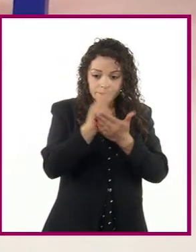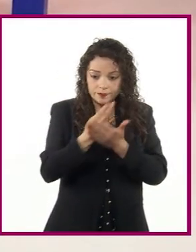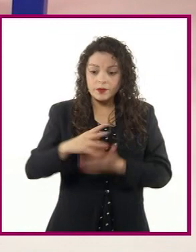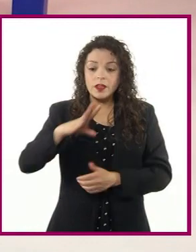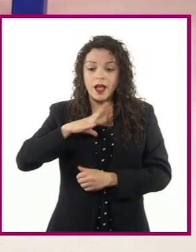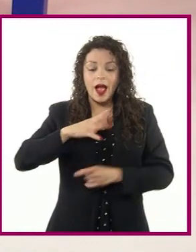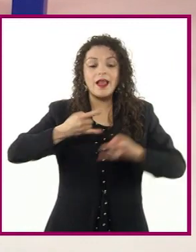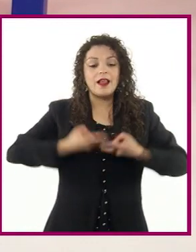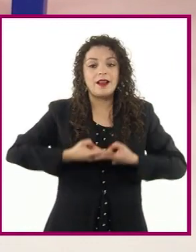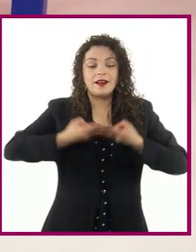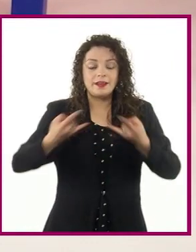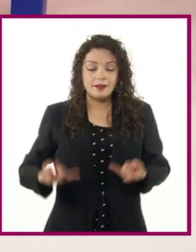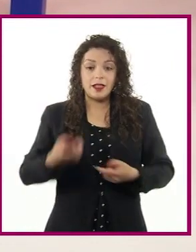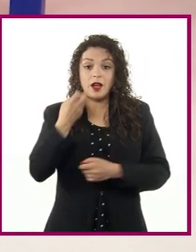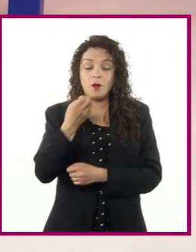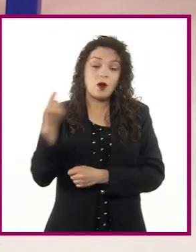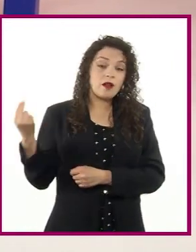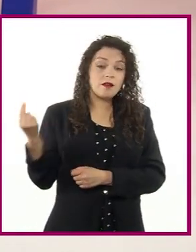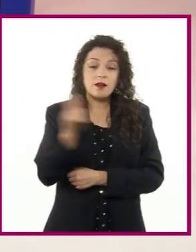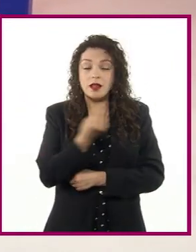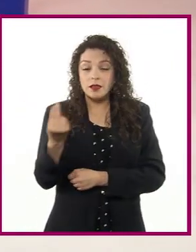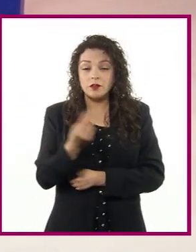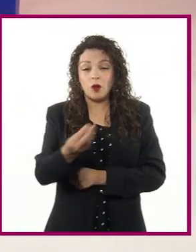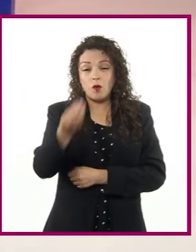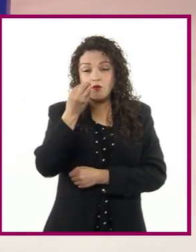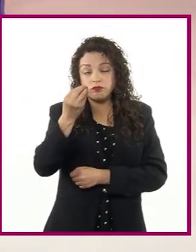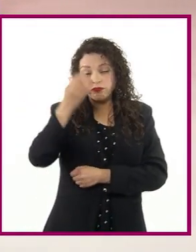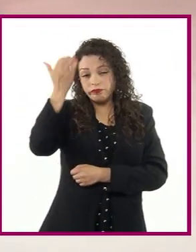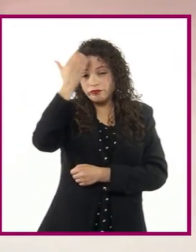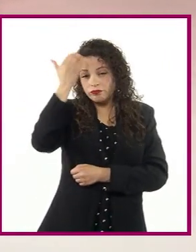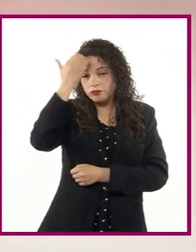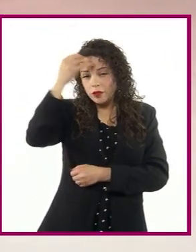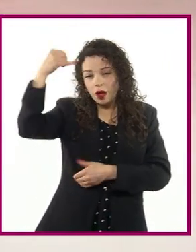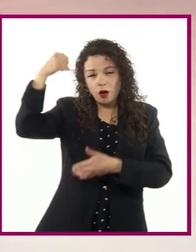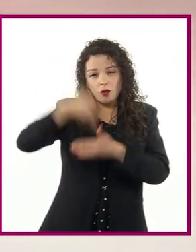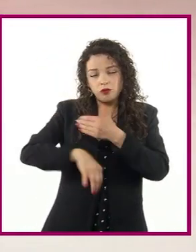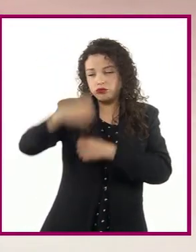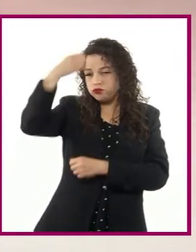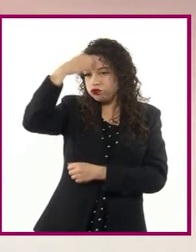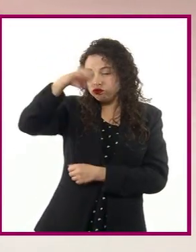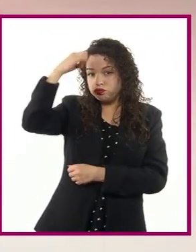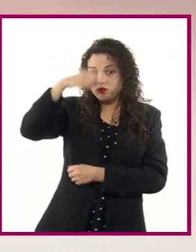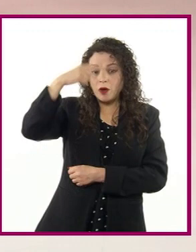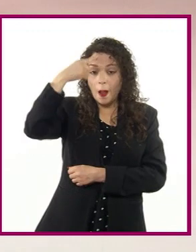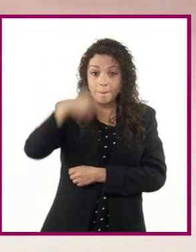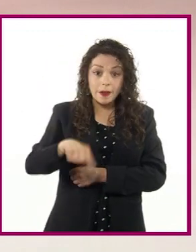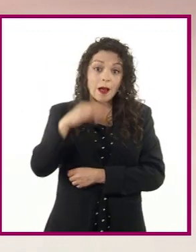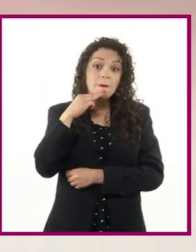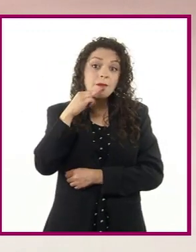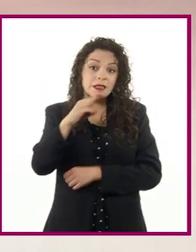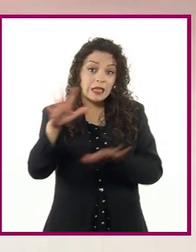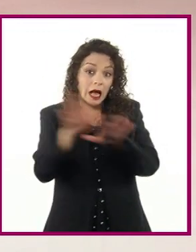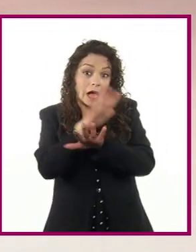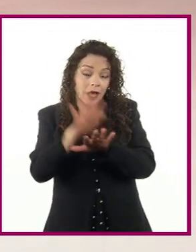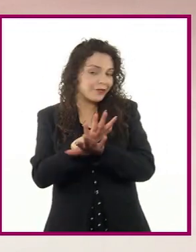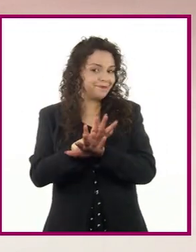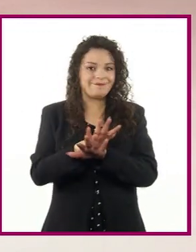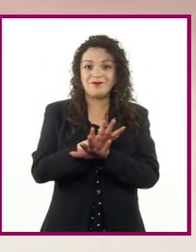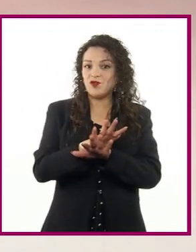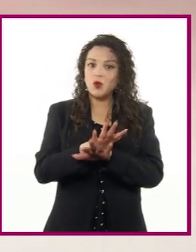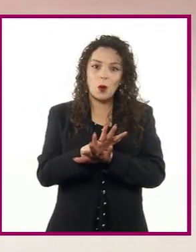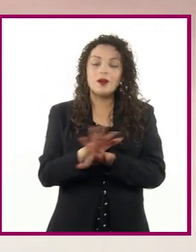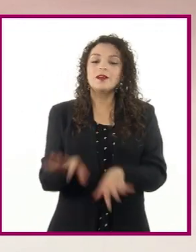historietas, por lo que se requiere de un amplio conocimiento y experiencia para no alterar el mensaje y este se edite de